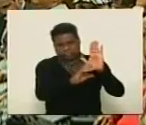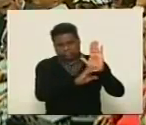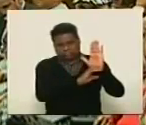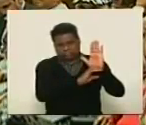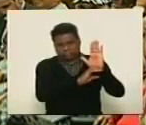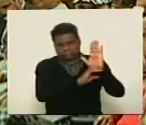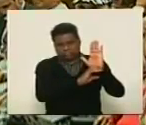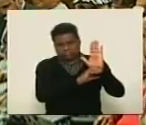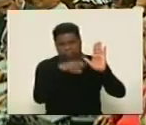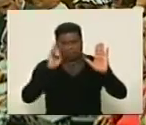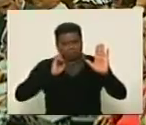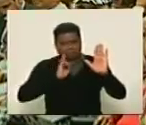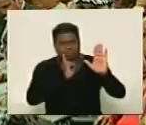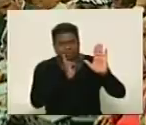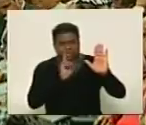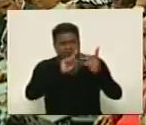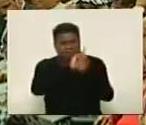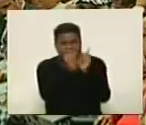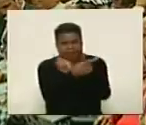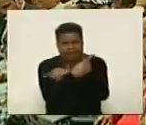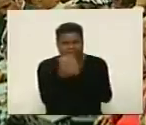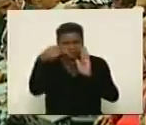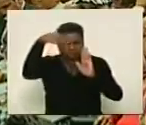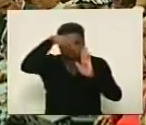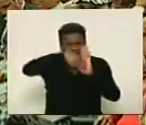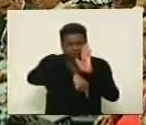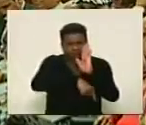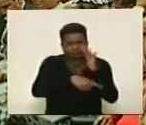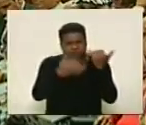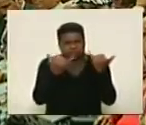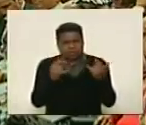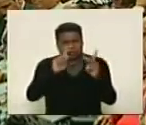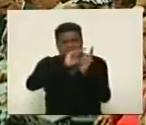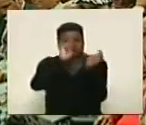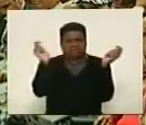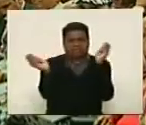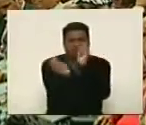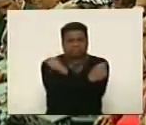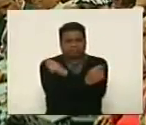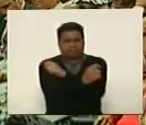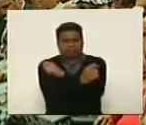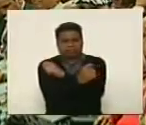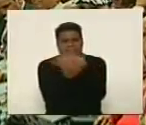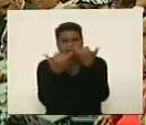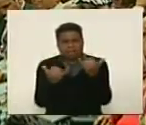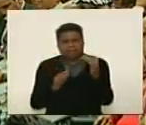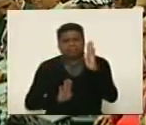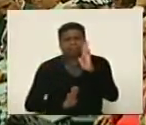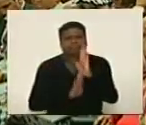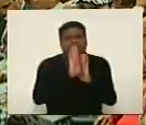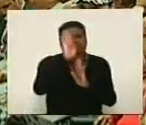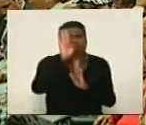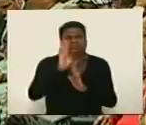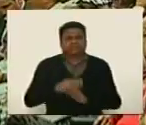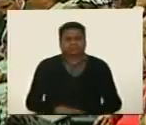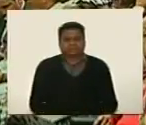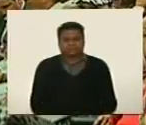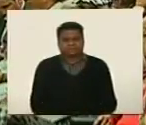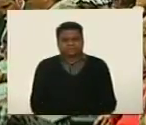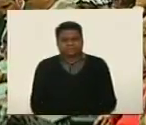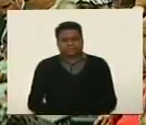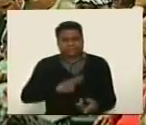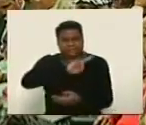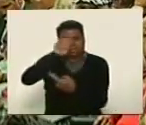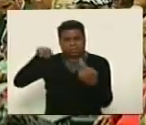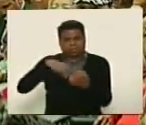con lo estructural, con los cambios fundamentales, las transformaciones fundamentales para avanzar, para hacer más progresivo la